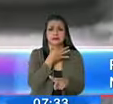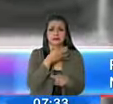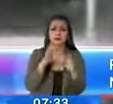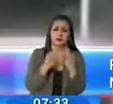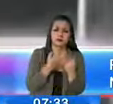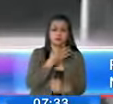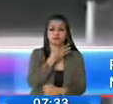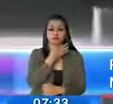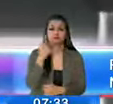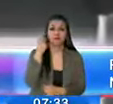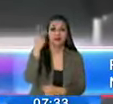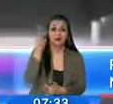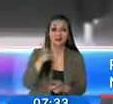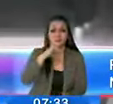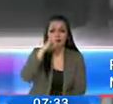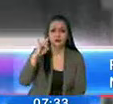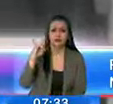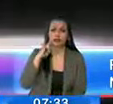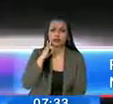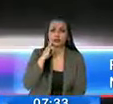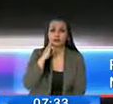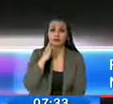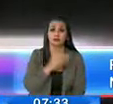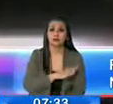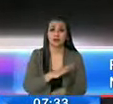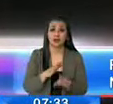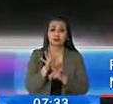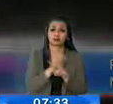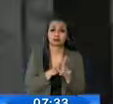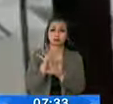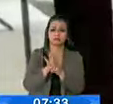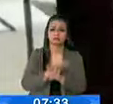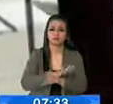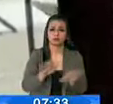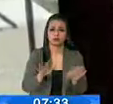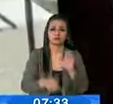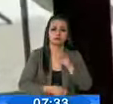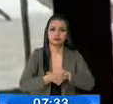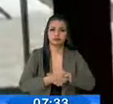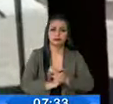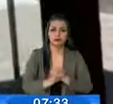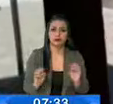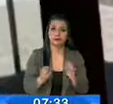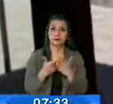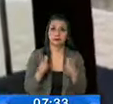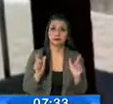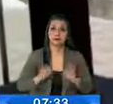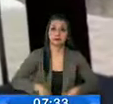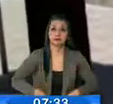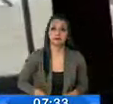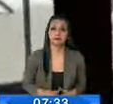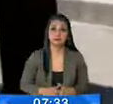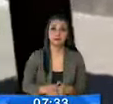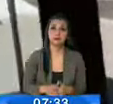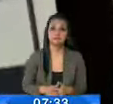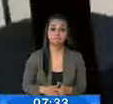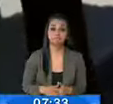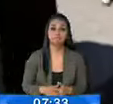a padres y menores que no quieren vivir más bajo la sombra del acecho